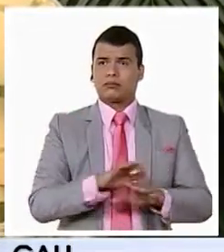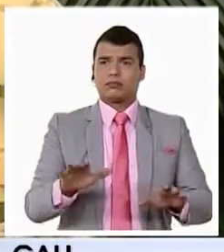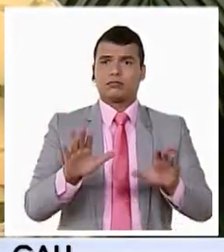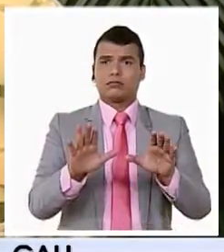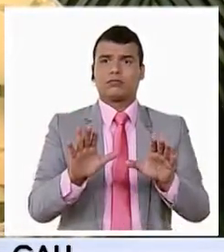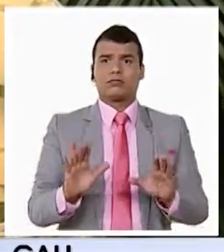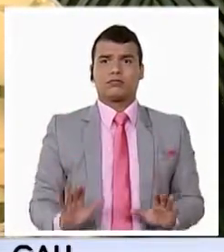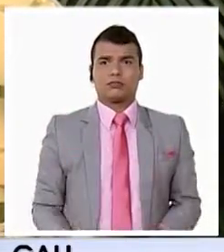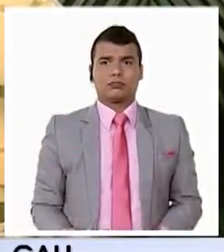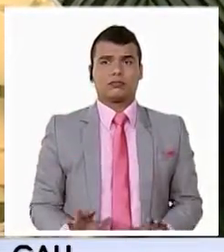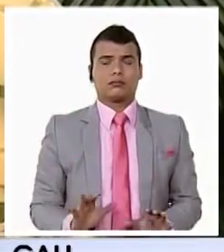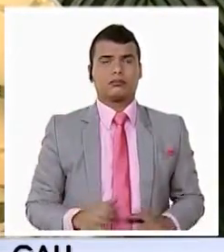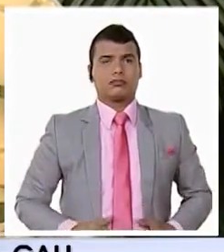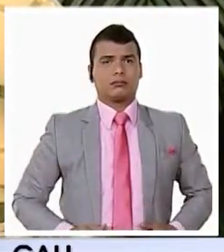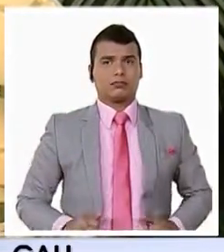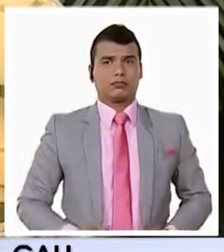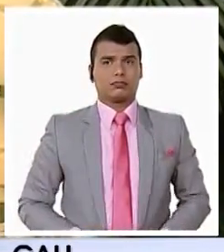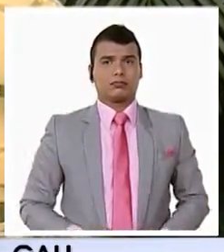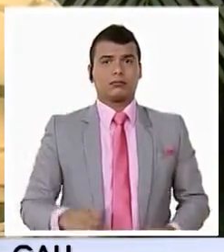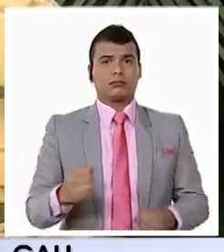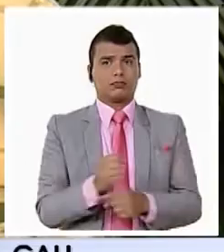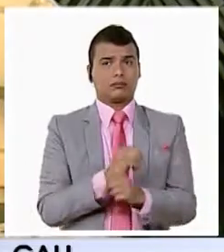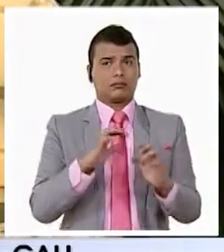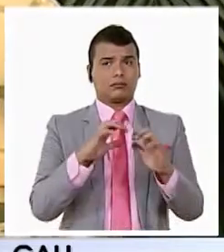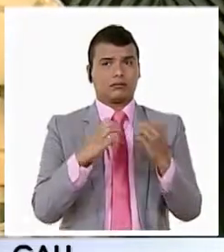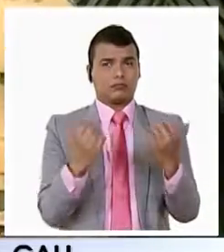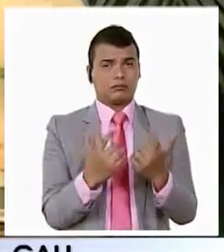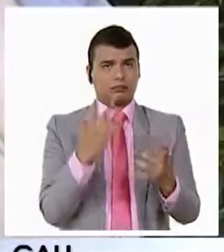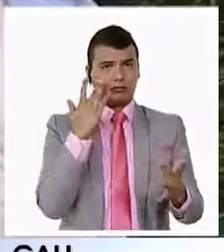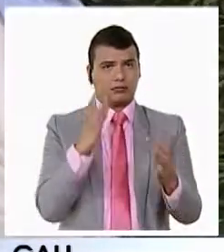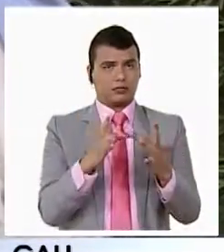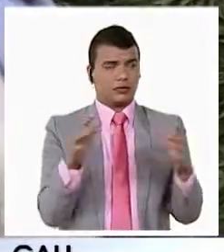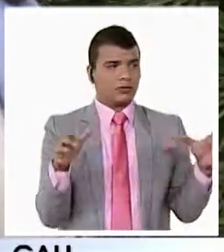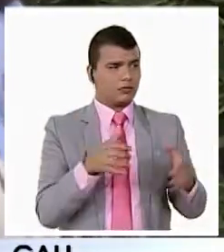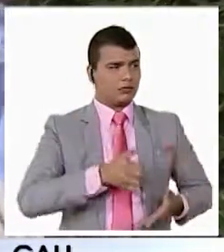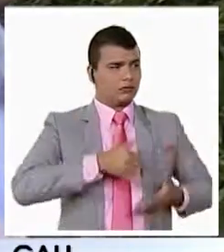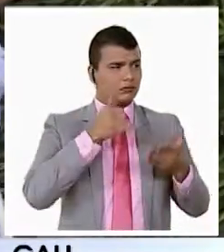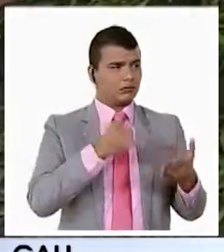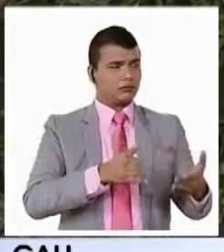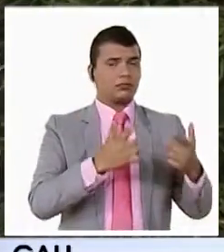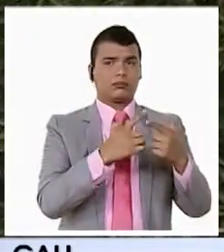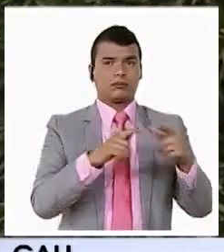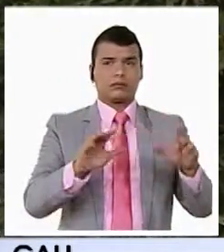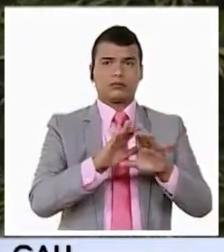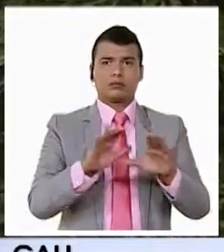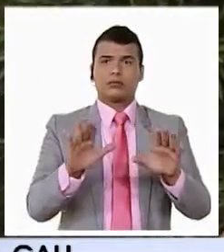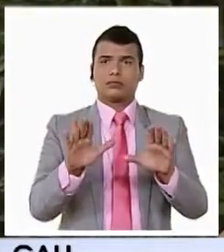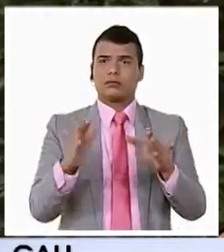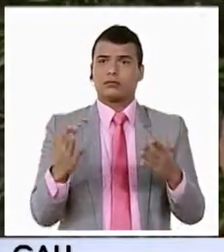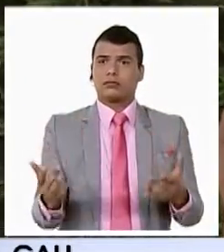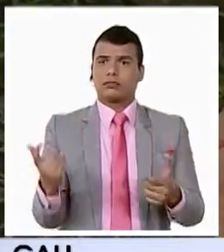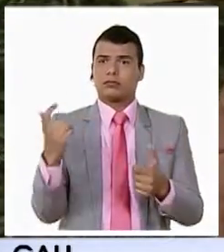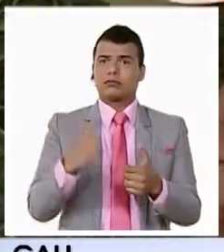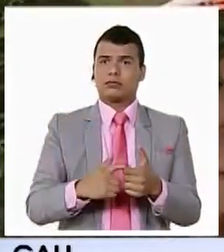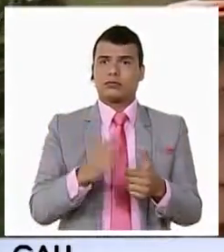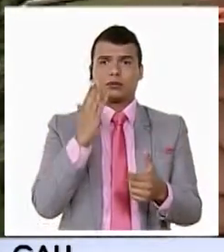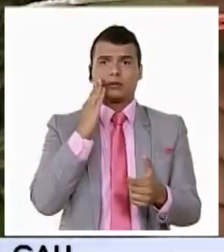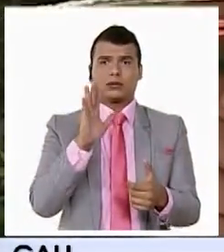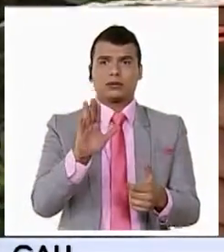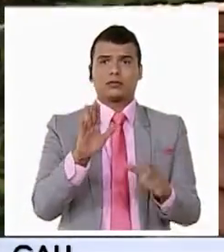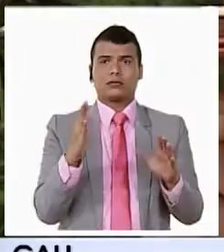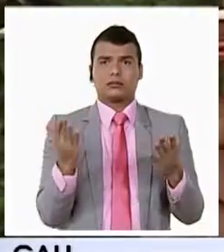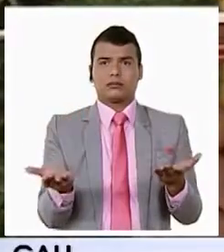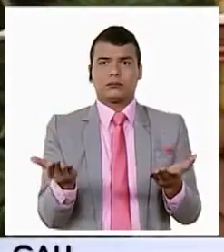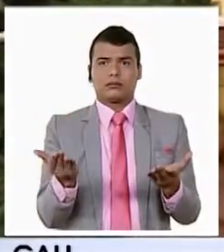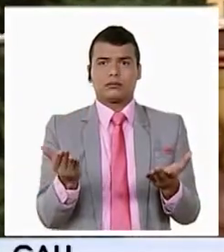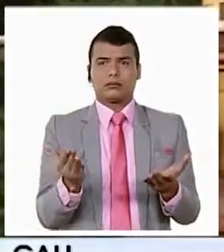junto con los que quedaron de hacer ese gran equipo que necesita la Copa Libertadores. ¿Cómo va su recuperación y cuándo se vincularía de nuevo al Nacional? Quedaría una